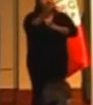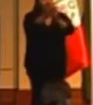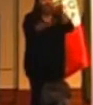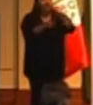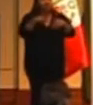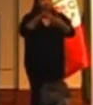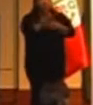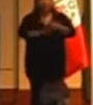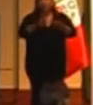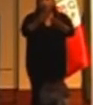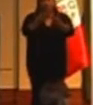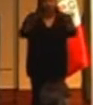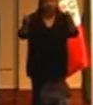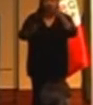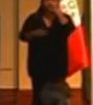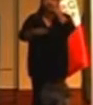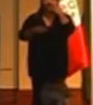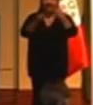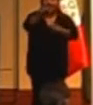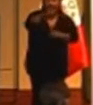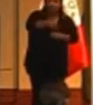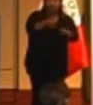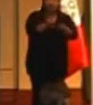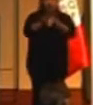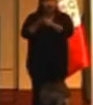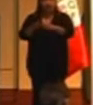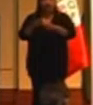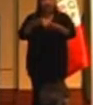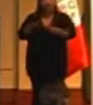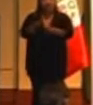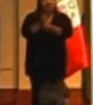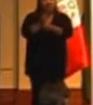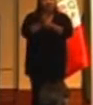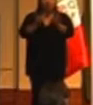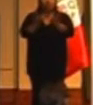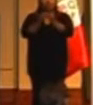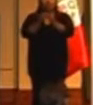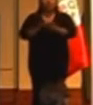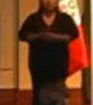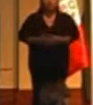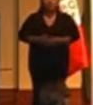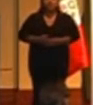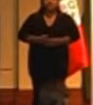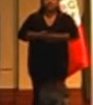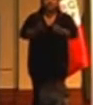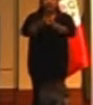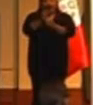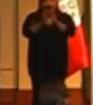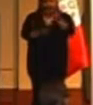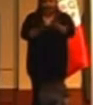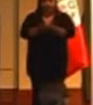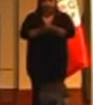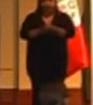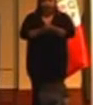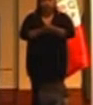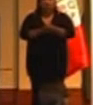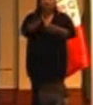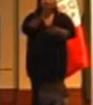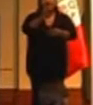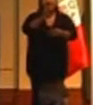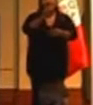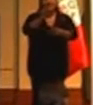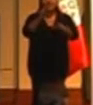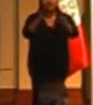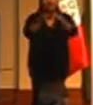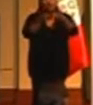ciudadano. Esto además viene trabajado con personas de una red de voluntariado que